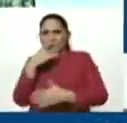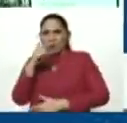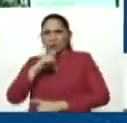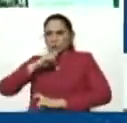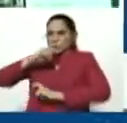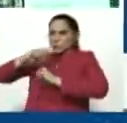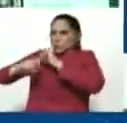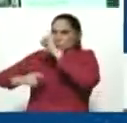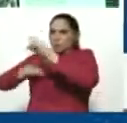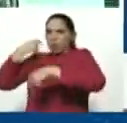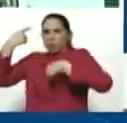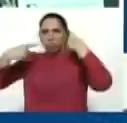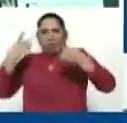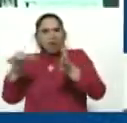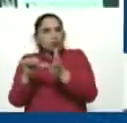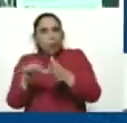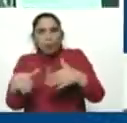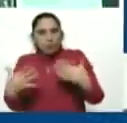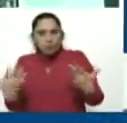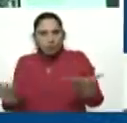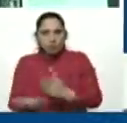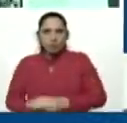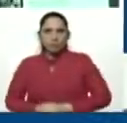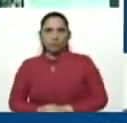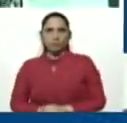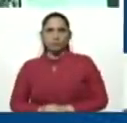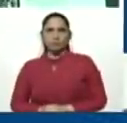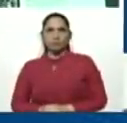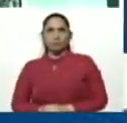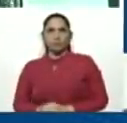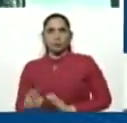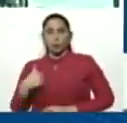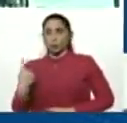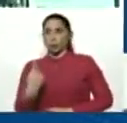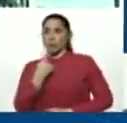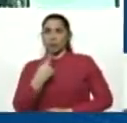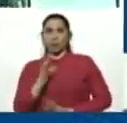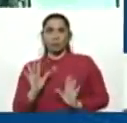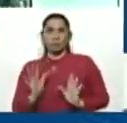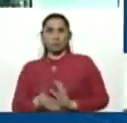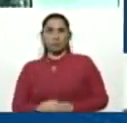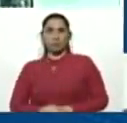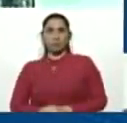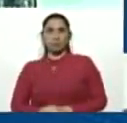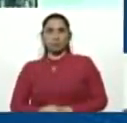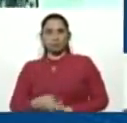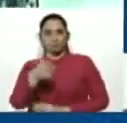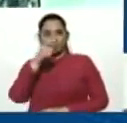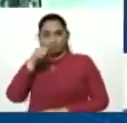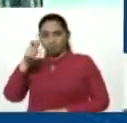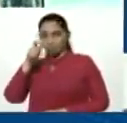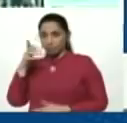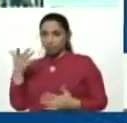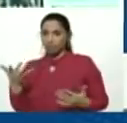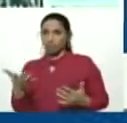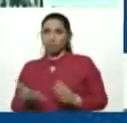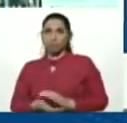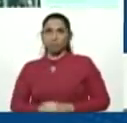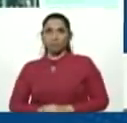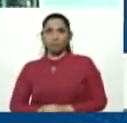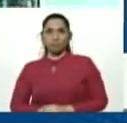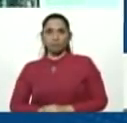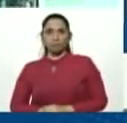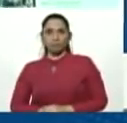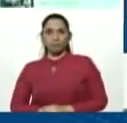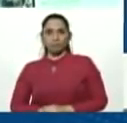obsesión y su locura? ¿Hasta dónde la van a llevar? Yo solamente digo, observemos.